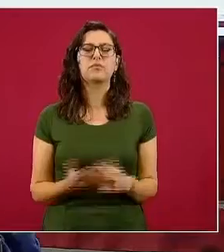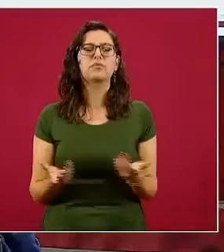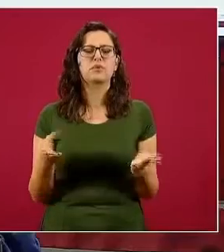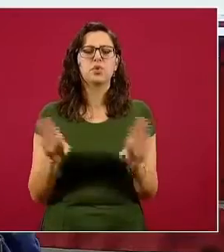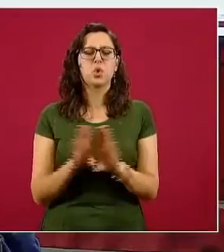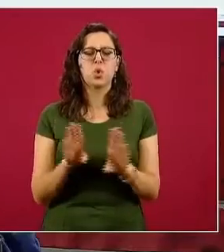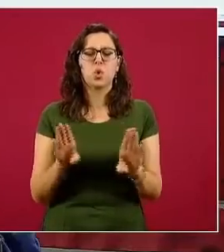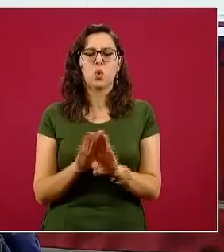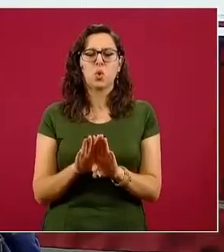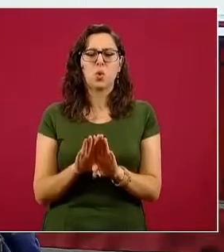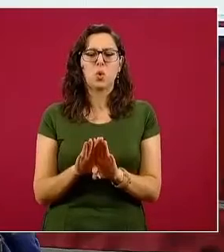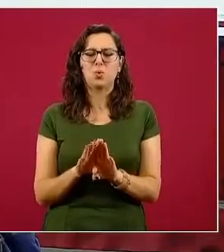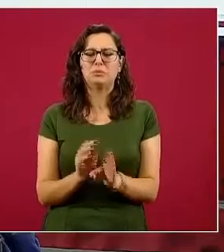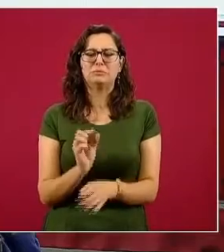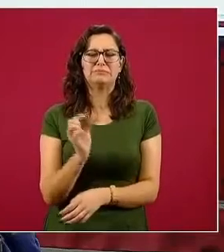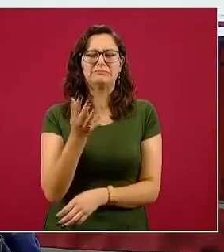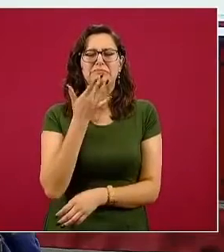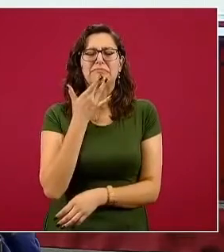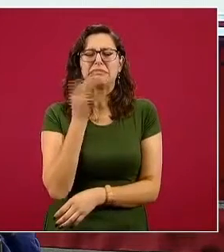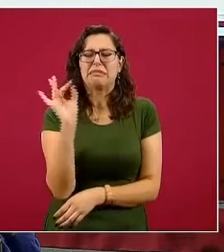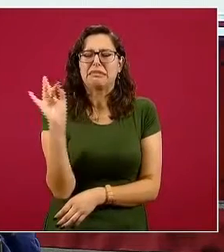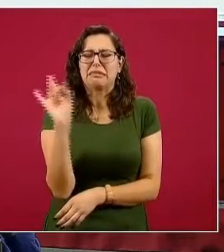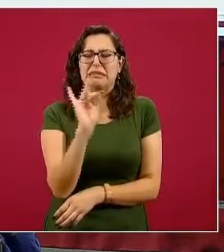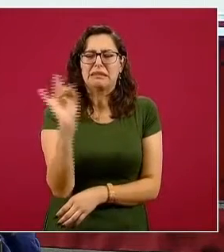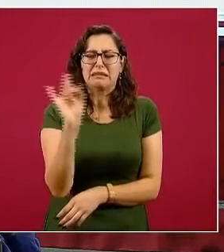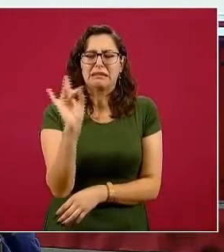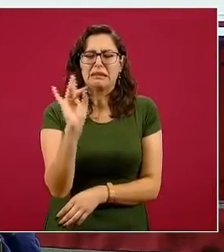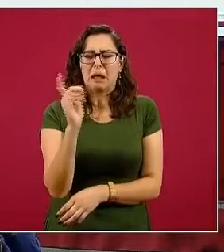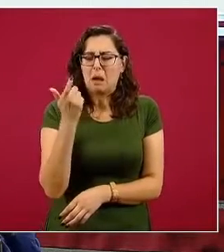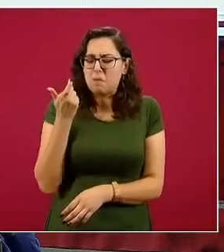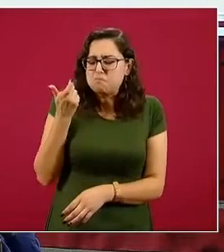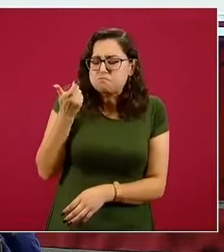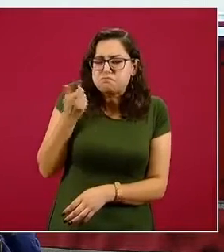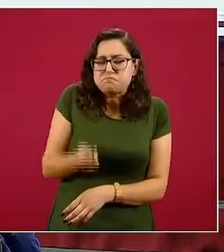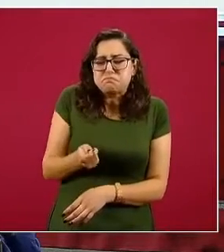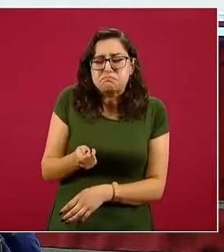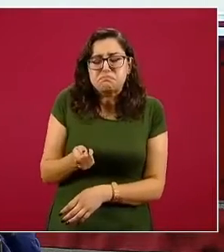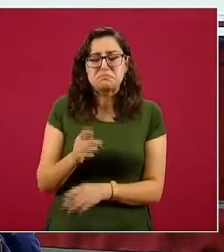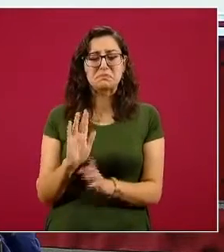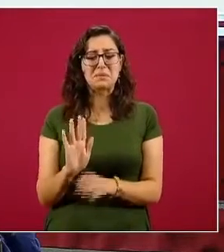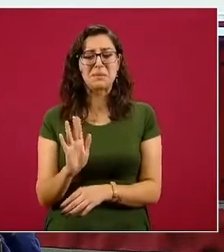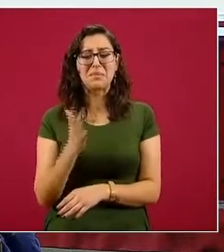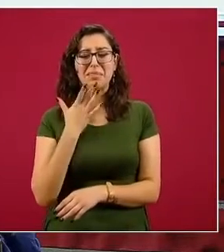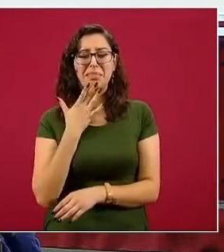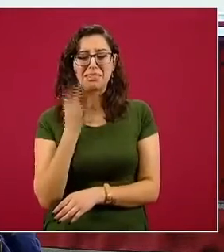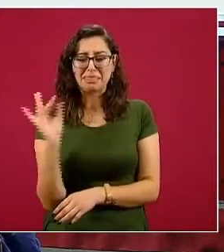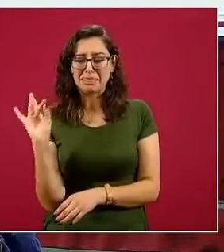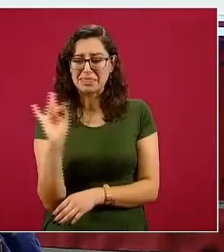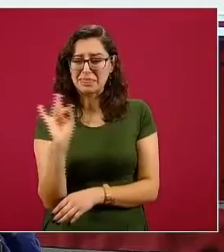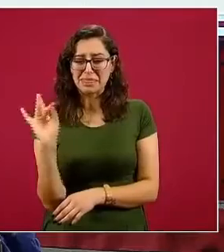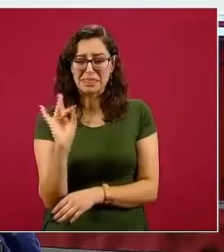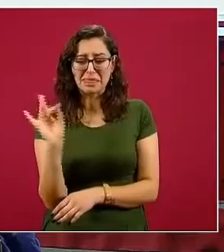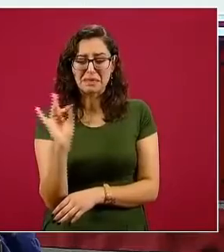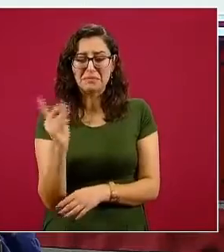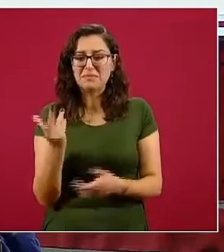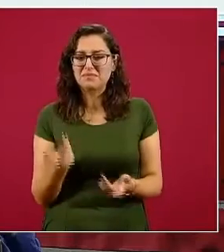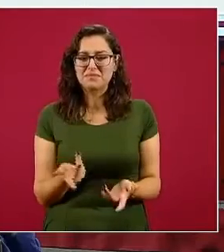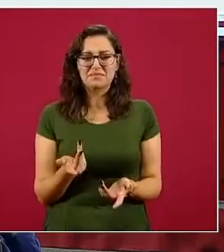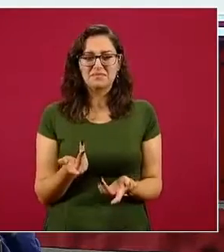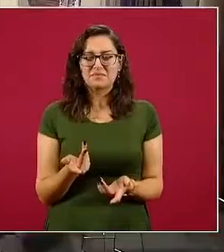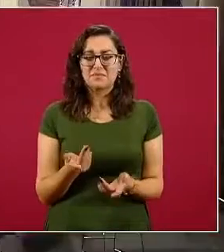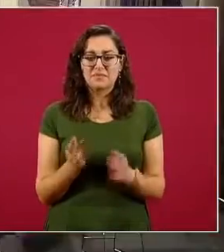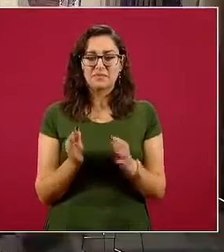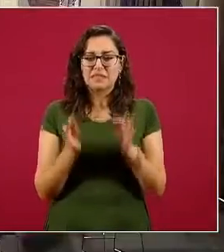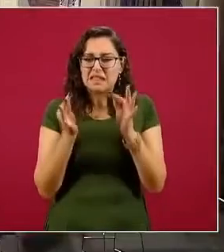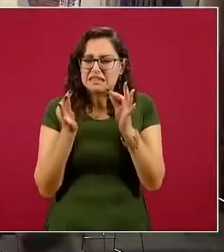punción de menos de 1 centímetro sin usar bisturí, solamente se usa una pinza de Lee que es